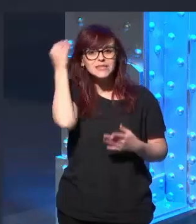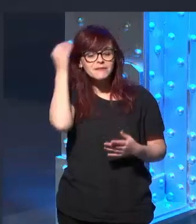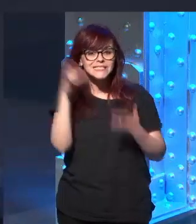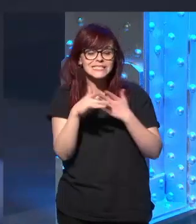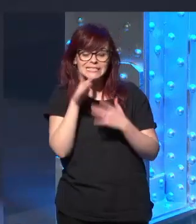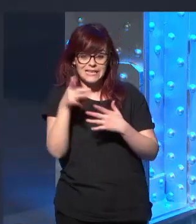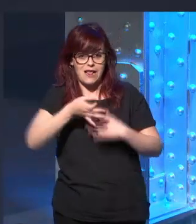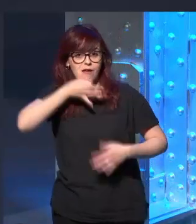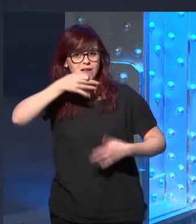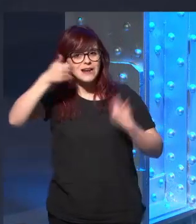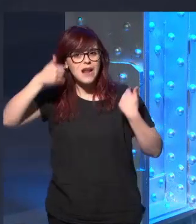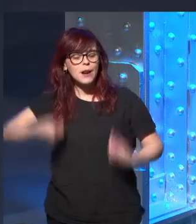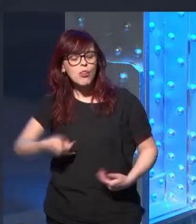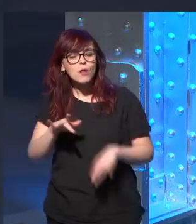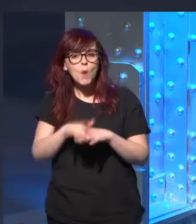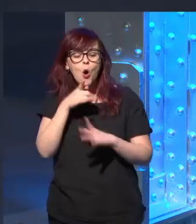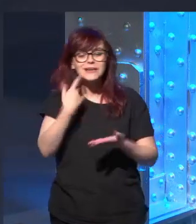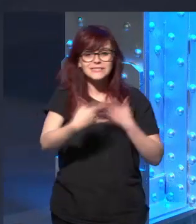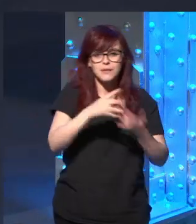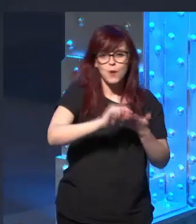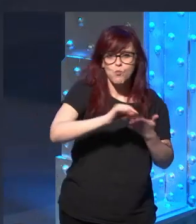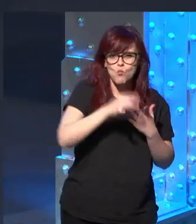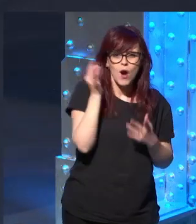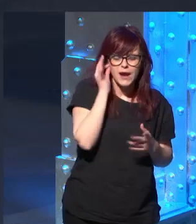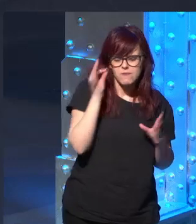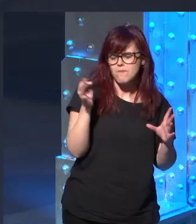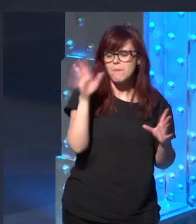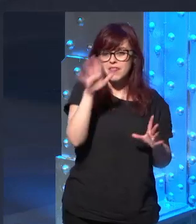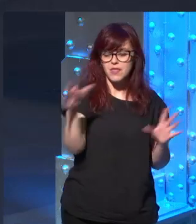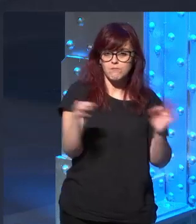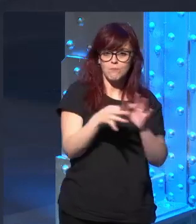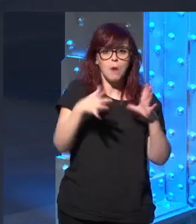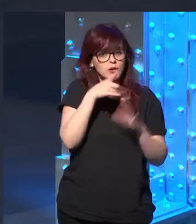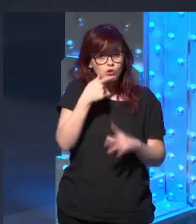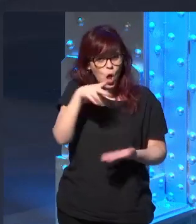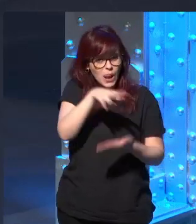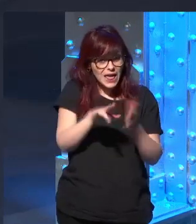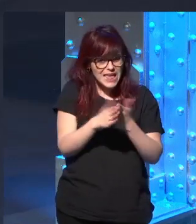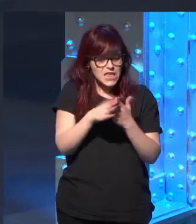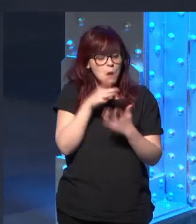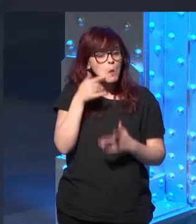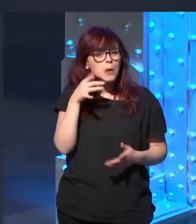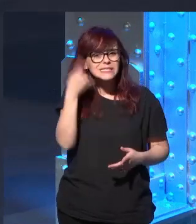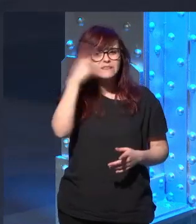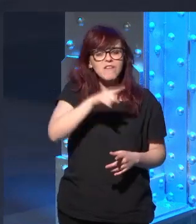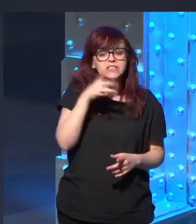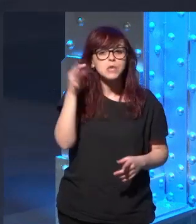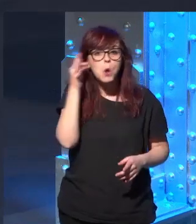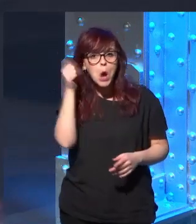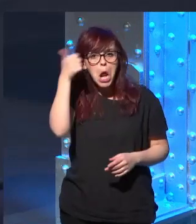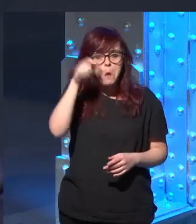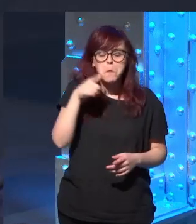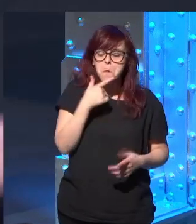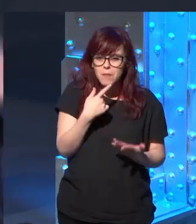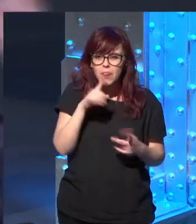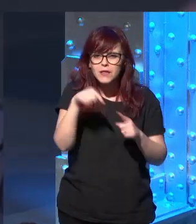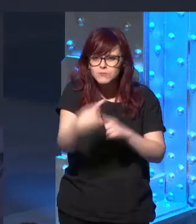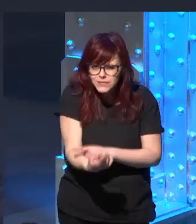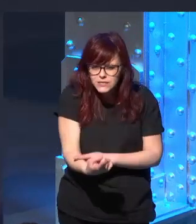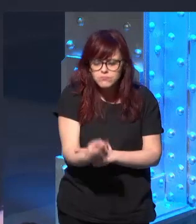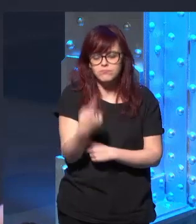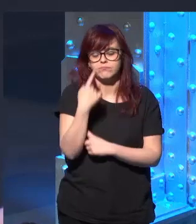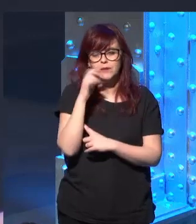mujer no iba a quedar creíble, ¿no? Y yo recuerdo haber leído ese libro y no sabía que era una mujer que lo había escrito. Luego lo vi, luego me fijé en el nombre,